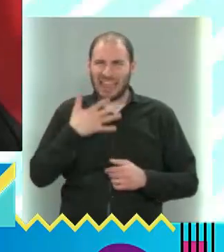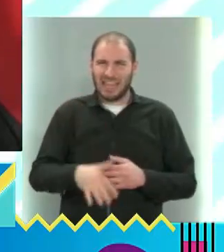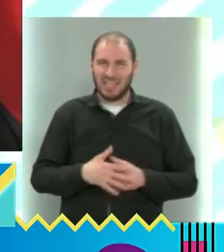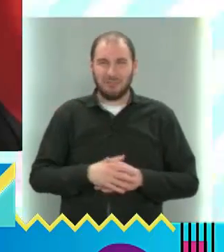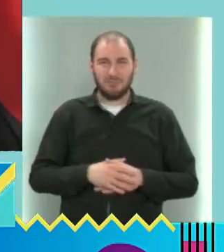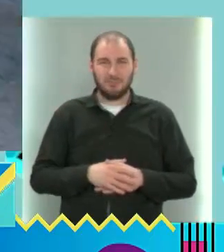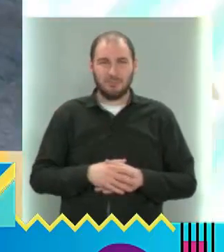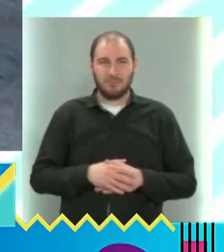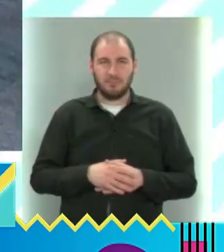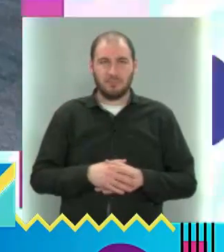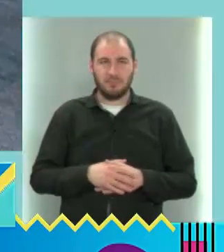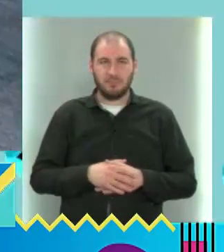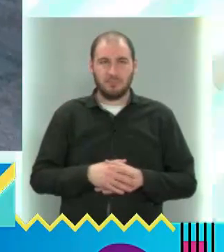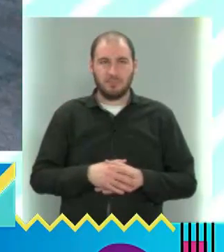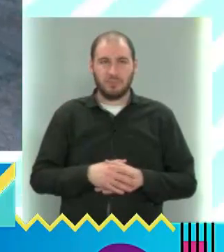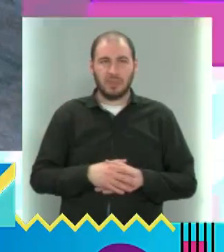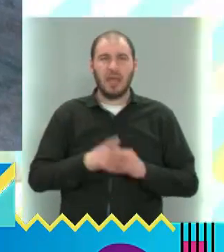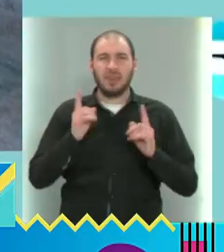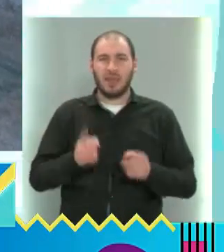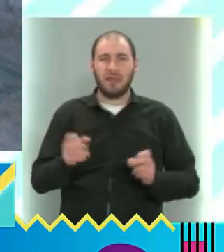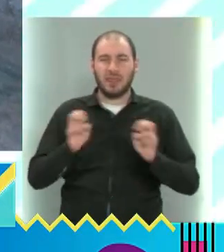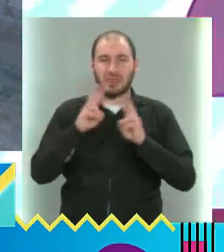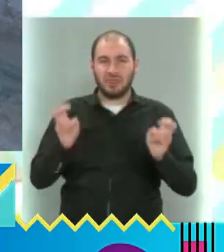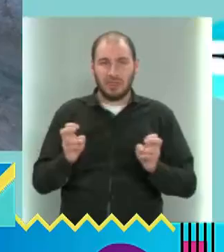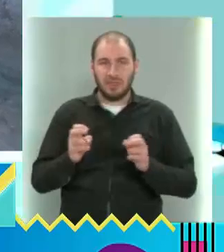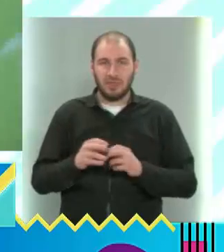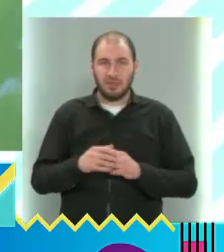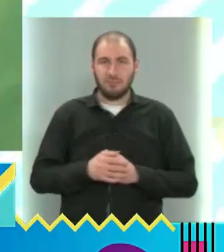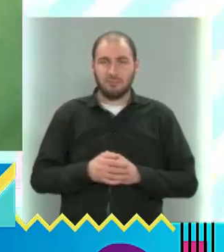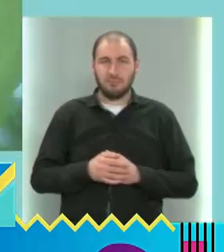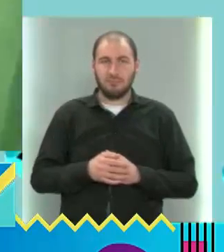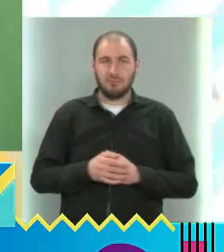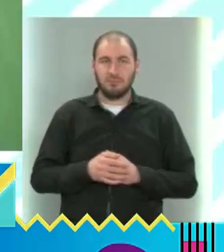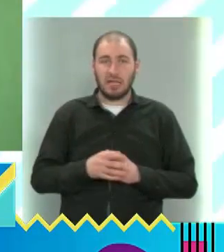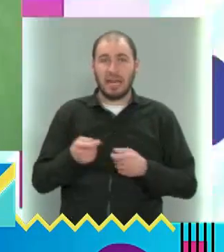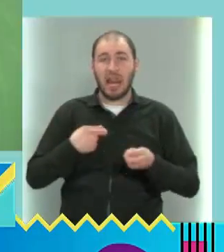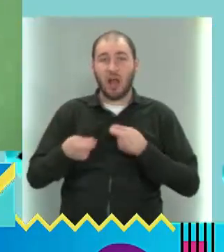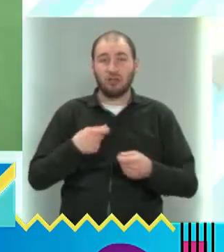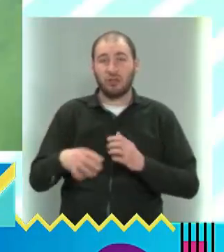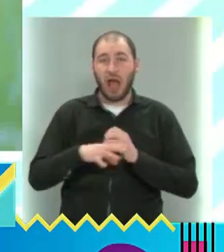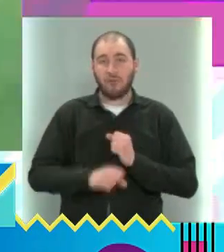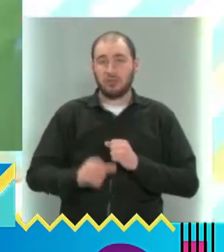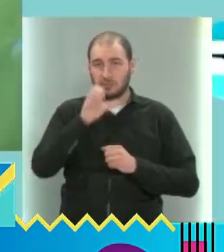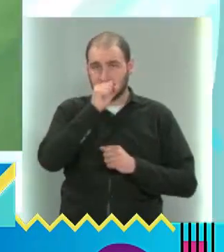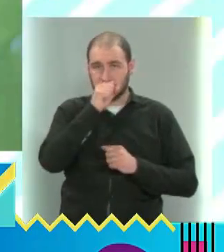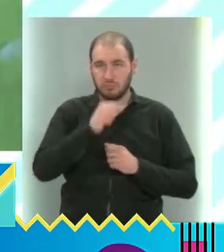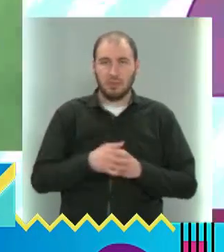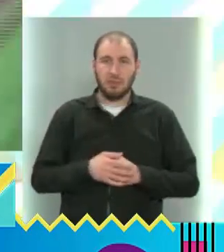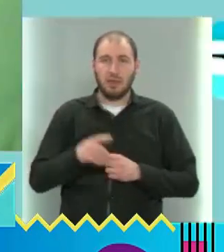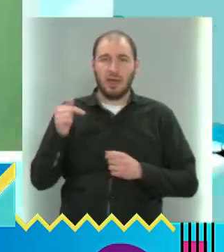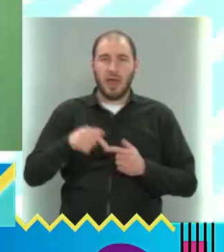Bien. Y hay un tema ahí de altísimo... El negocio del aborto clandestino mueve